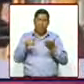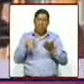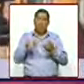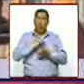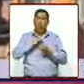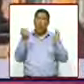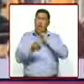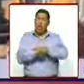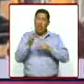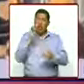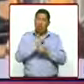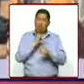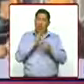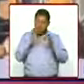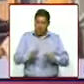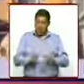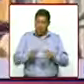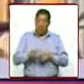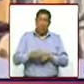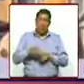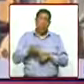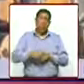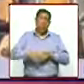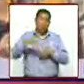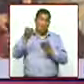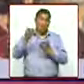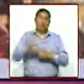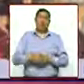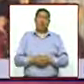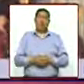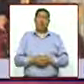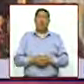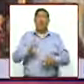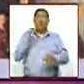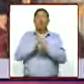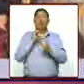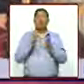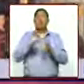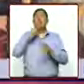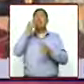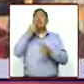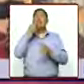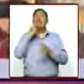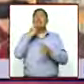ministros, ministras racistas, fascistas. La ministra dice,